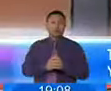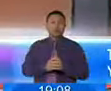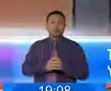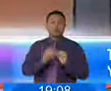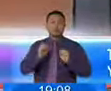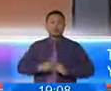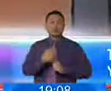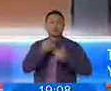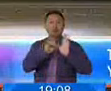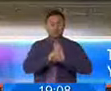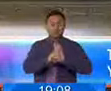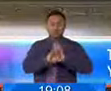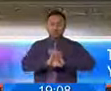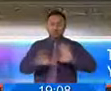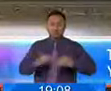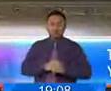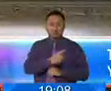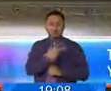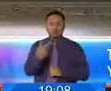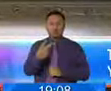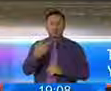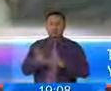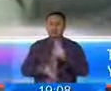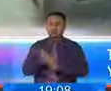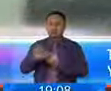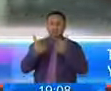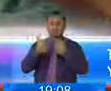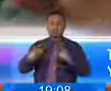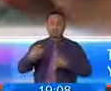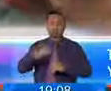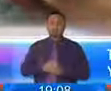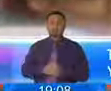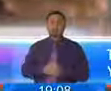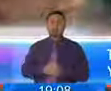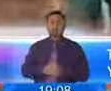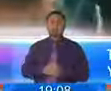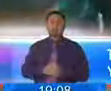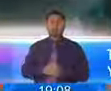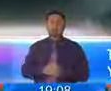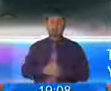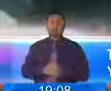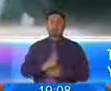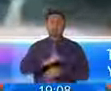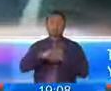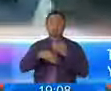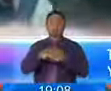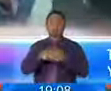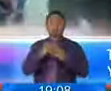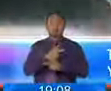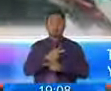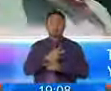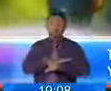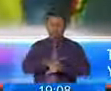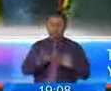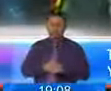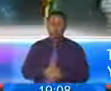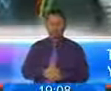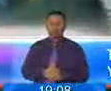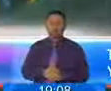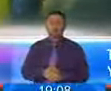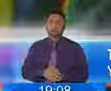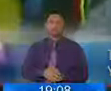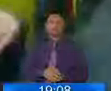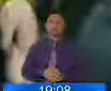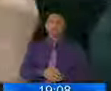retirar la acusación fiscal, ratificando con esto su inocencia. Finalmente se dispuso el cese de todas las medidas cautelares aplicadas en su